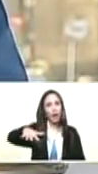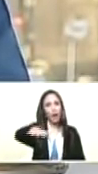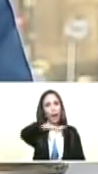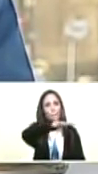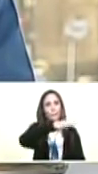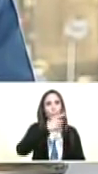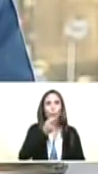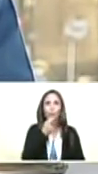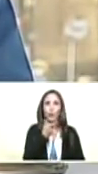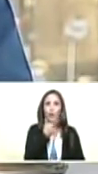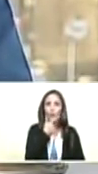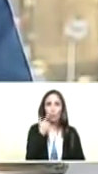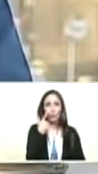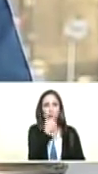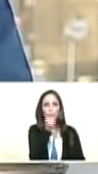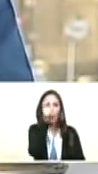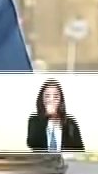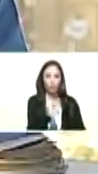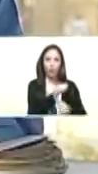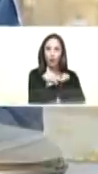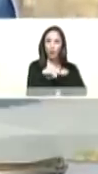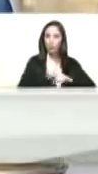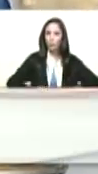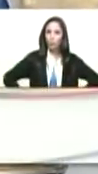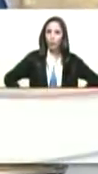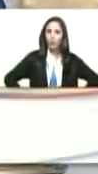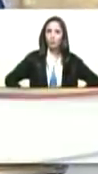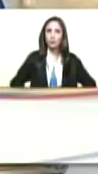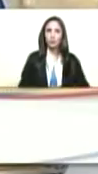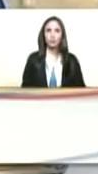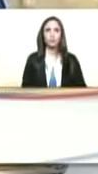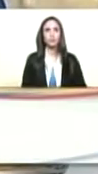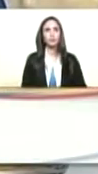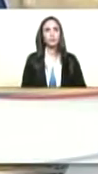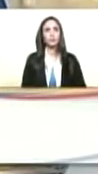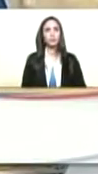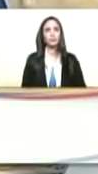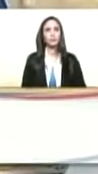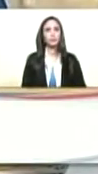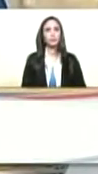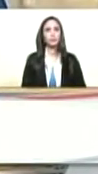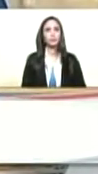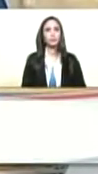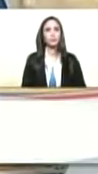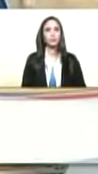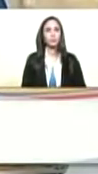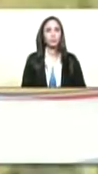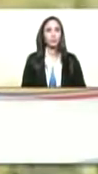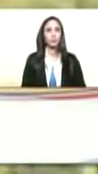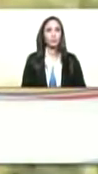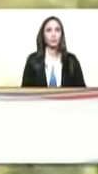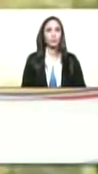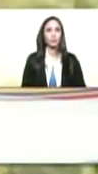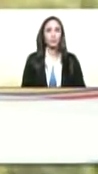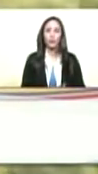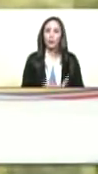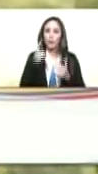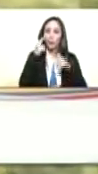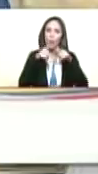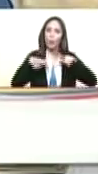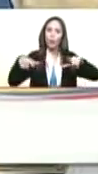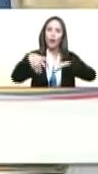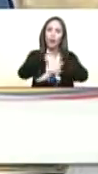lindo. Aquí está un portugueseño, Castro Soteldo. Ah, camarada. Aquí nos vamos a ir a la carretera nacional vía